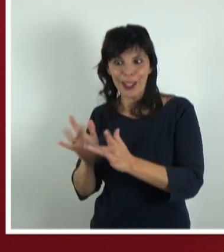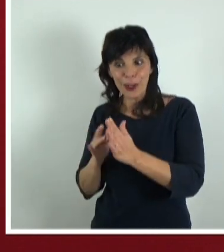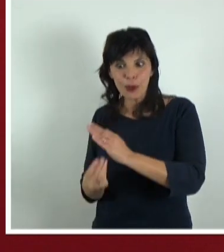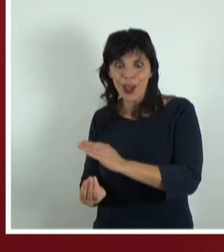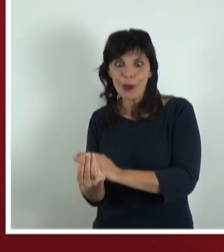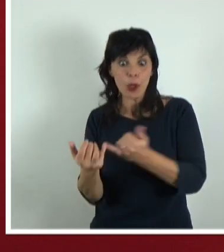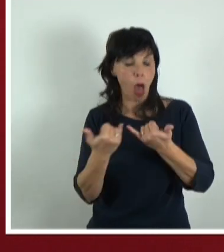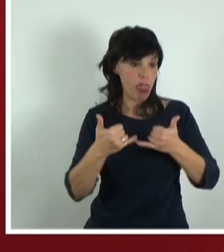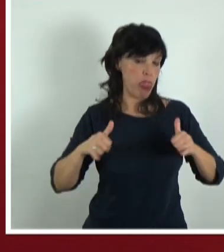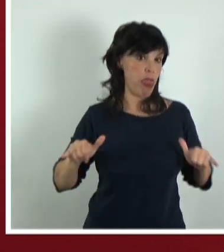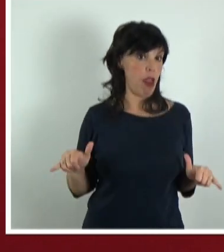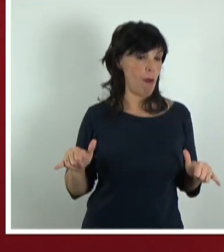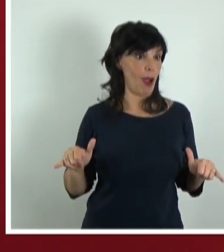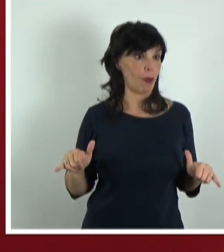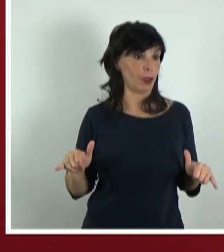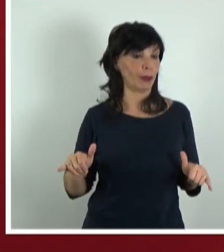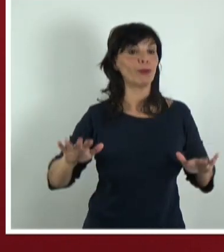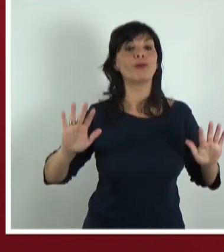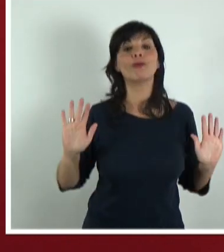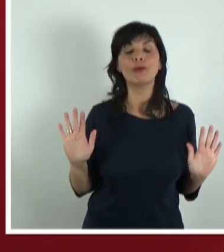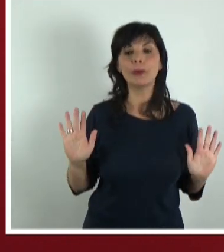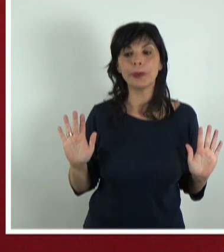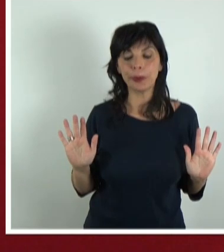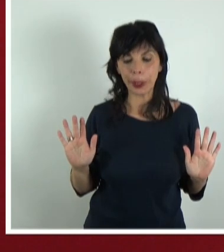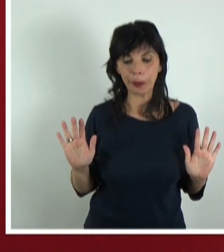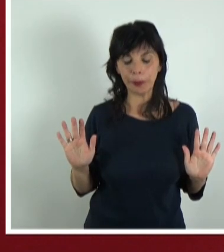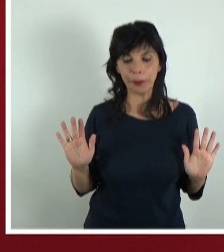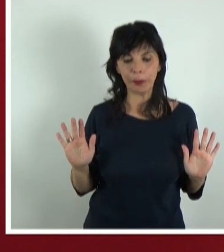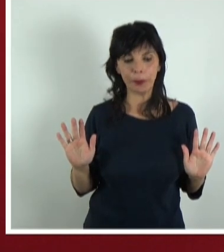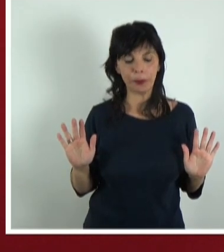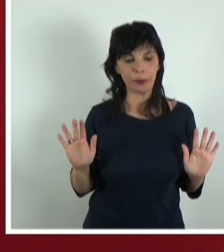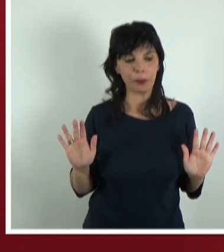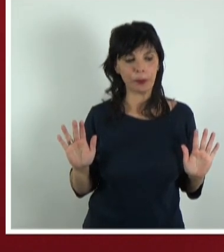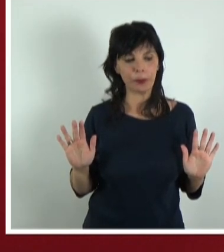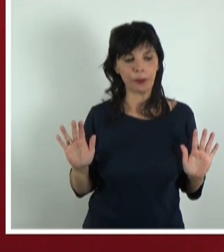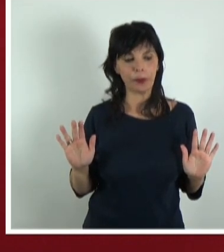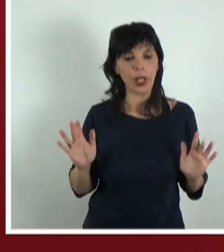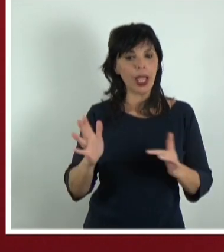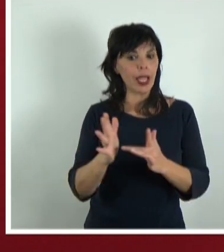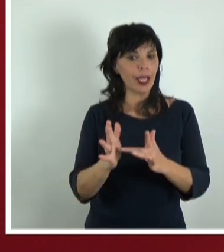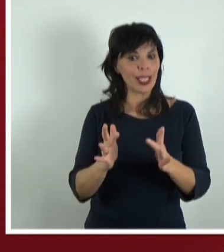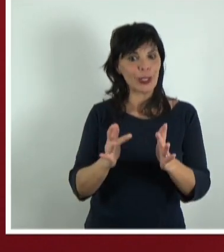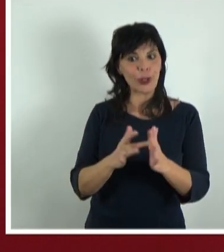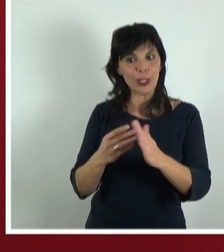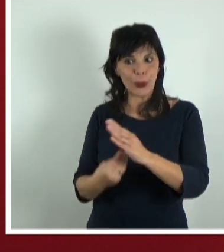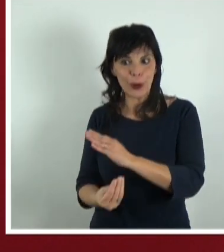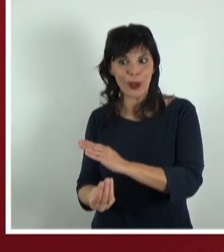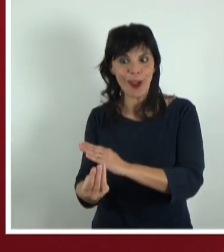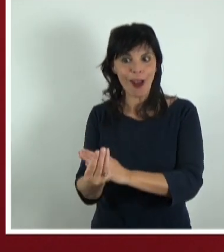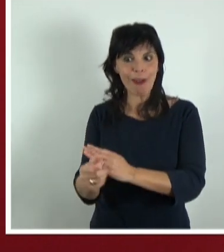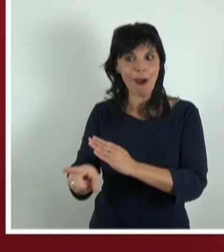pero el momento de su nacimiento no fue el momento donde Él empezó a vivir. No,